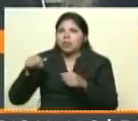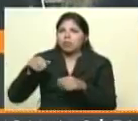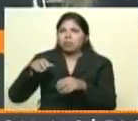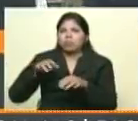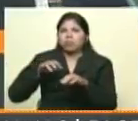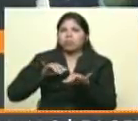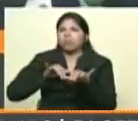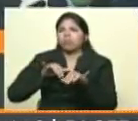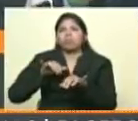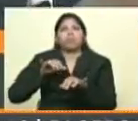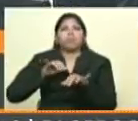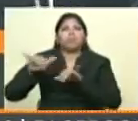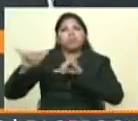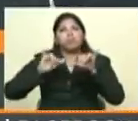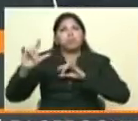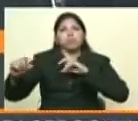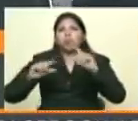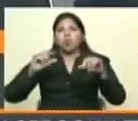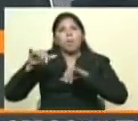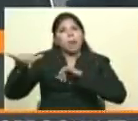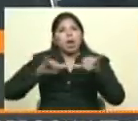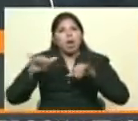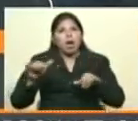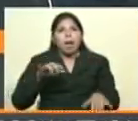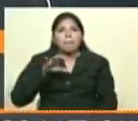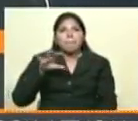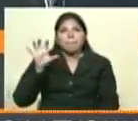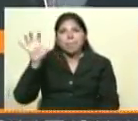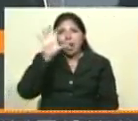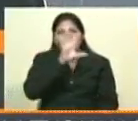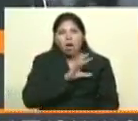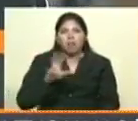de los candidatos, tendría posiblemente un debate